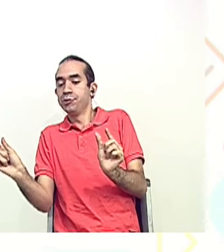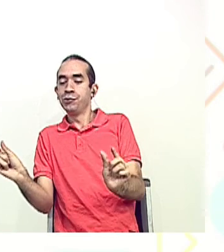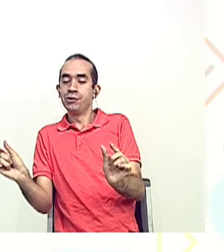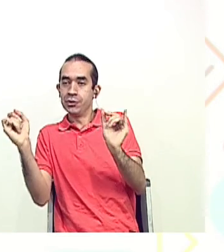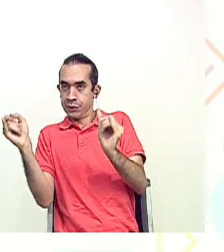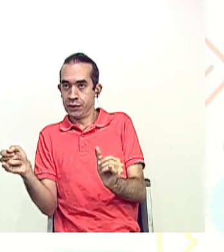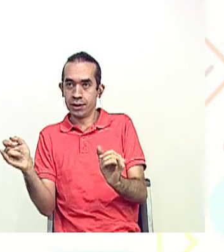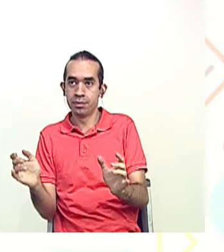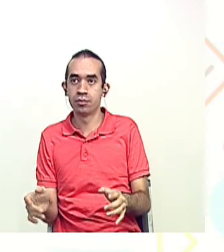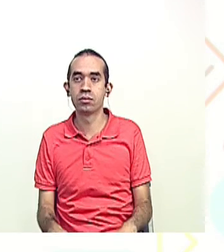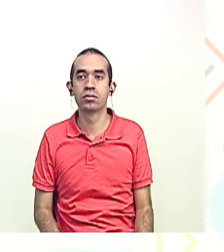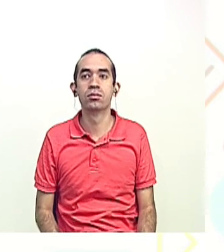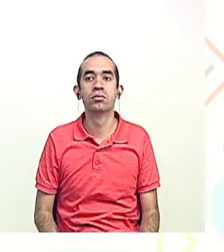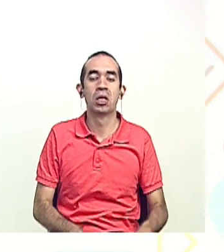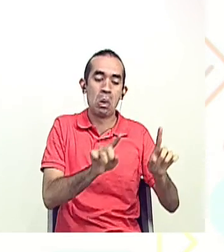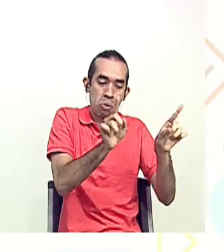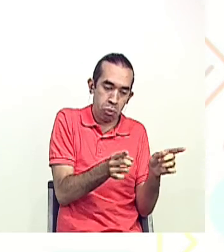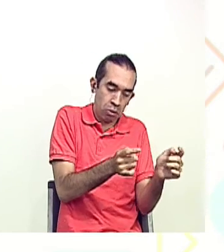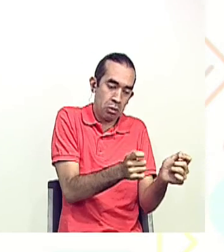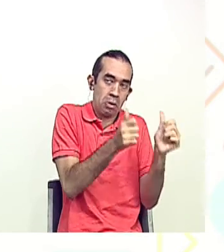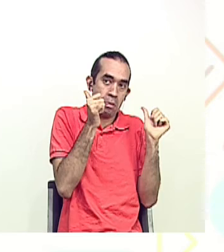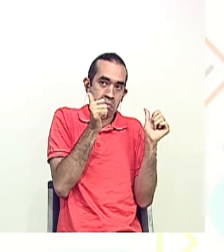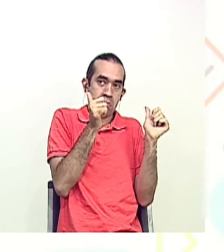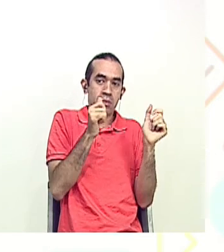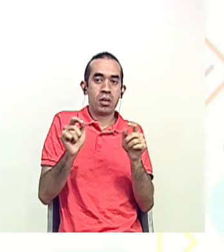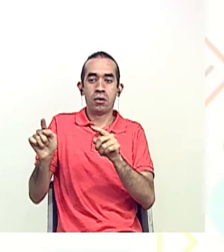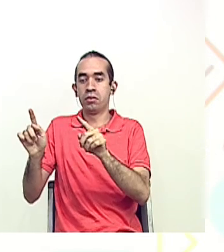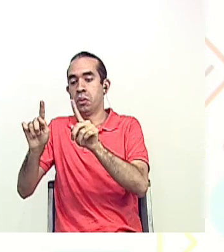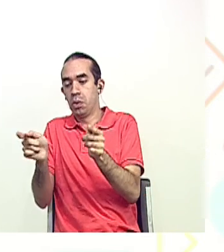Podemos quitar los paréntesis redondos